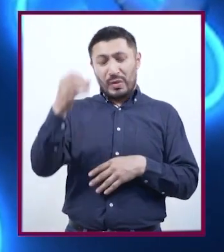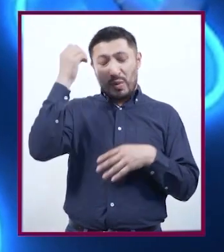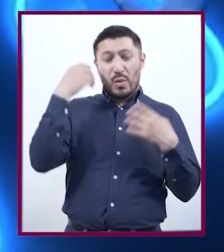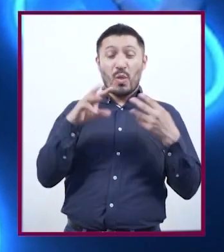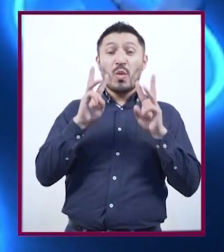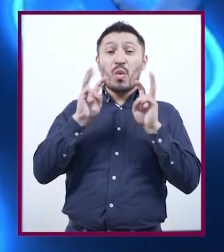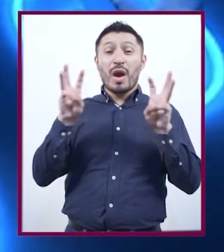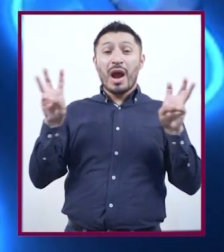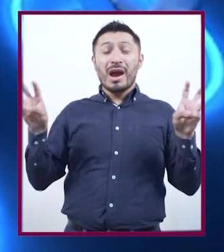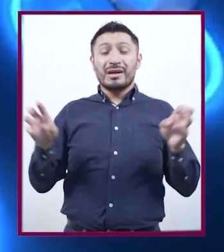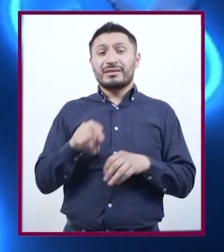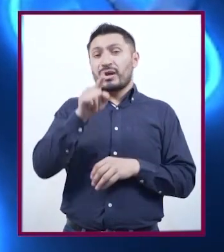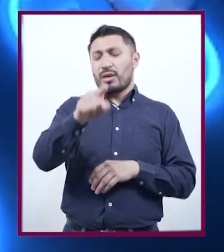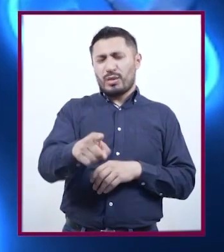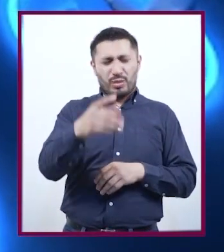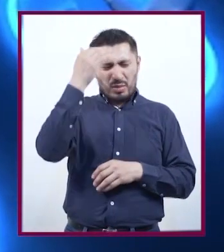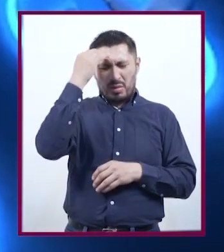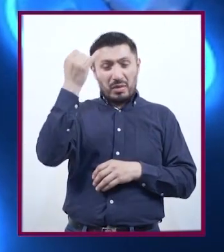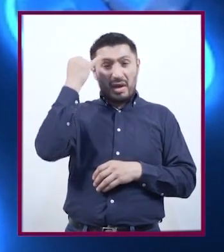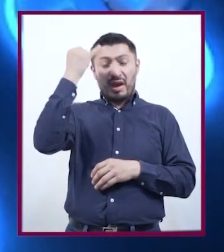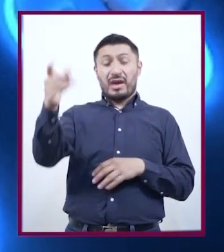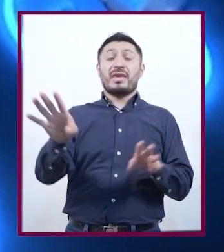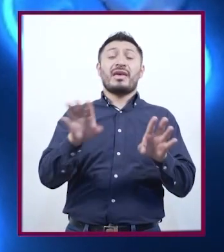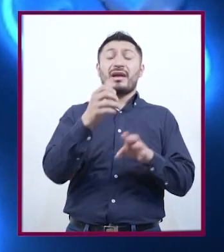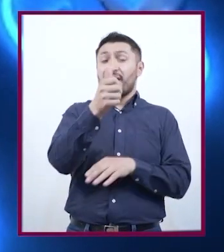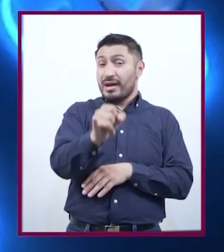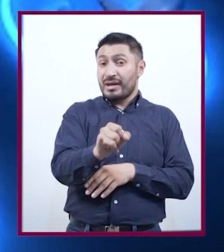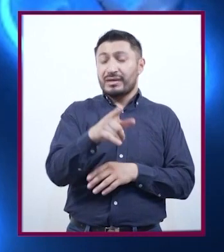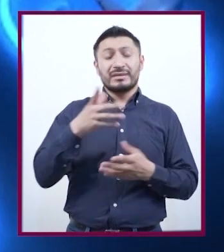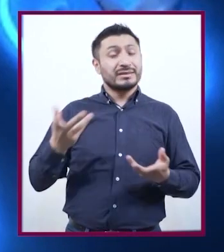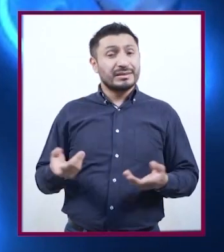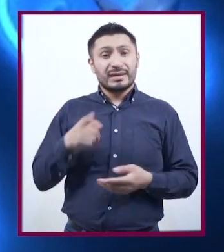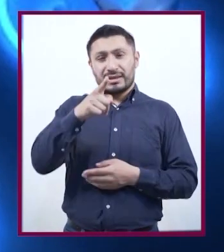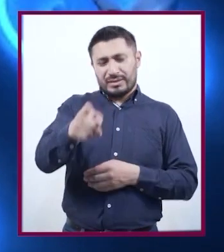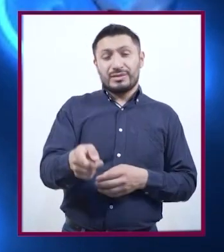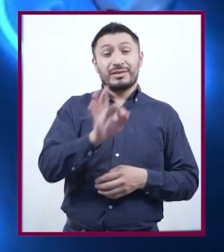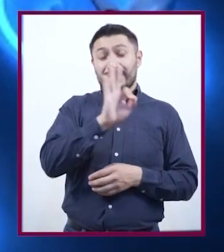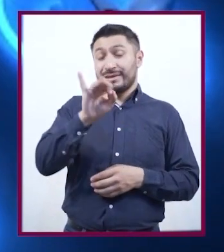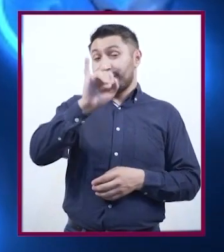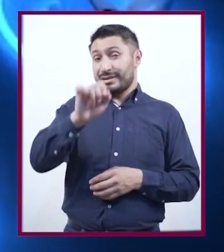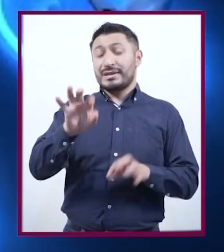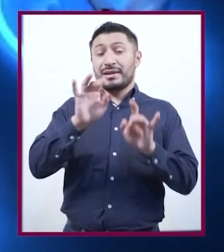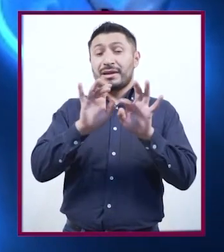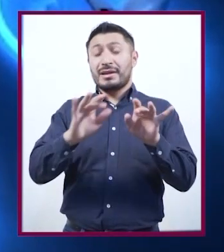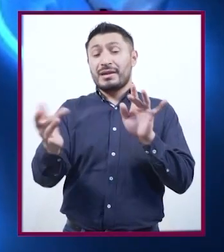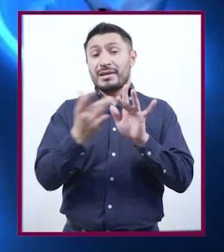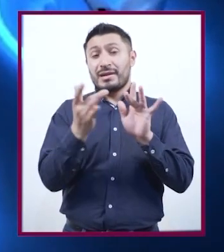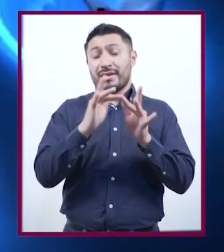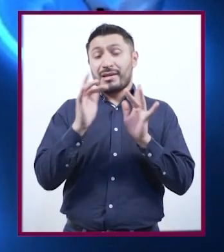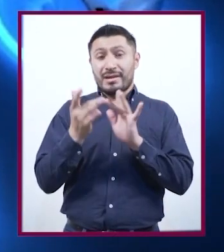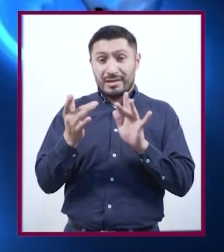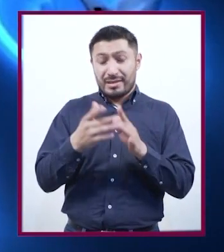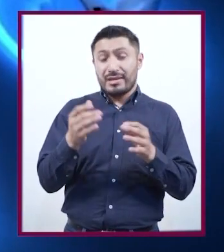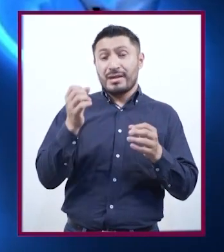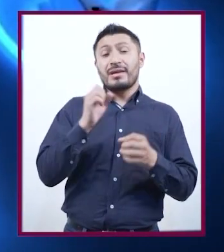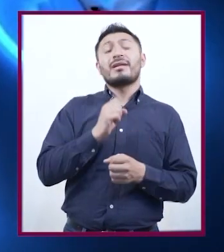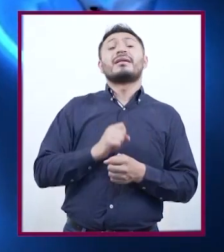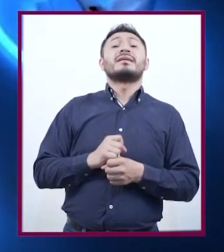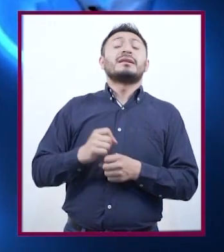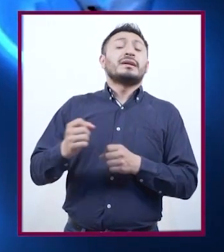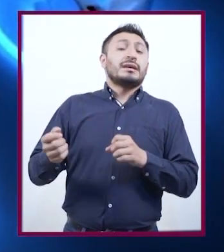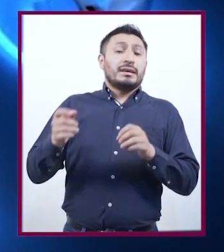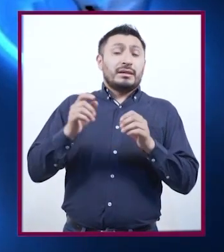genial? ¿Tú has tenido en mente alguna idea que sirva como invento? Si es así, escríbenos a nuestras redes